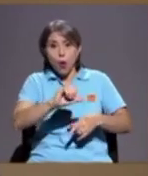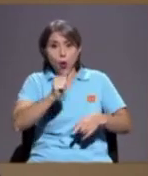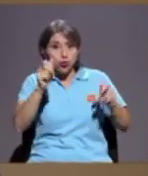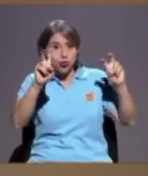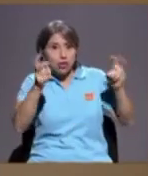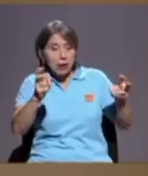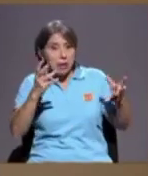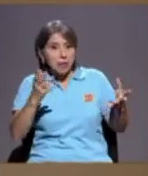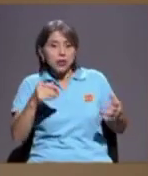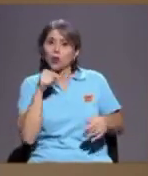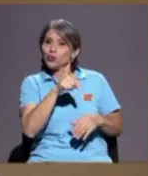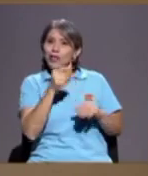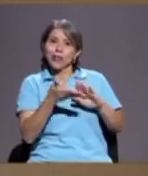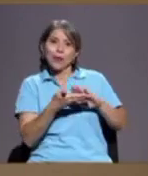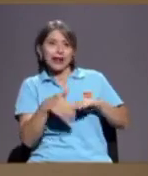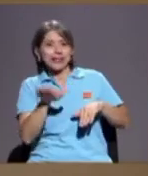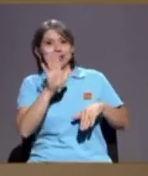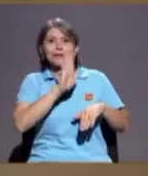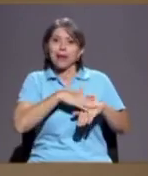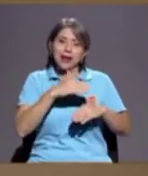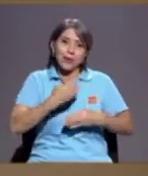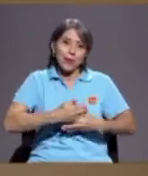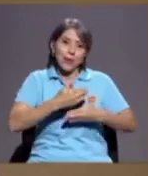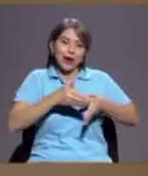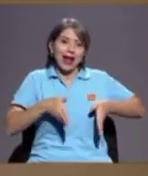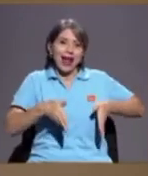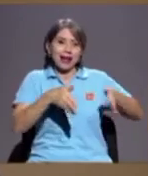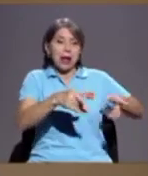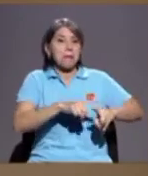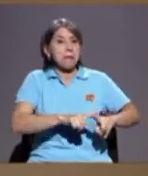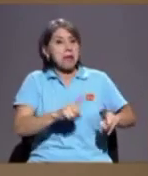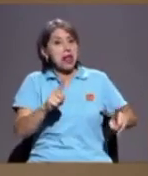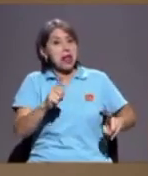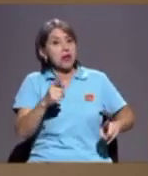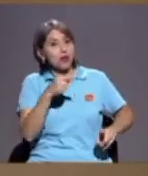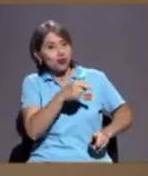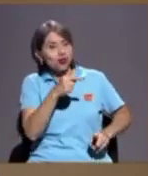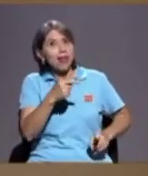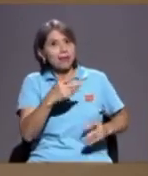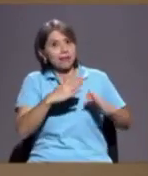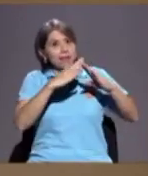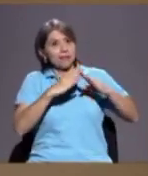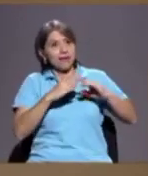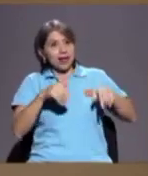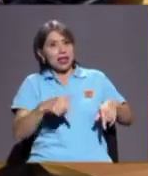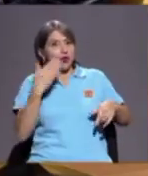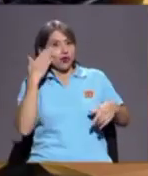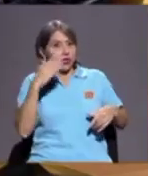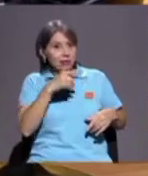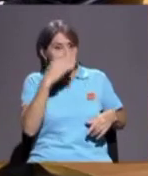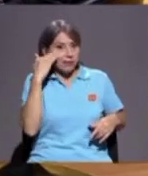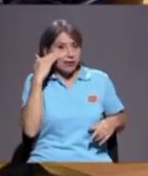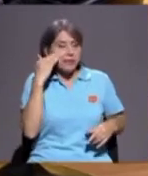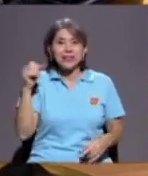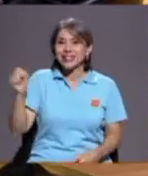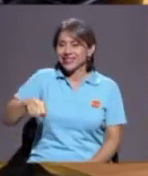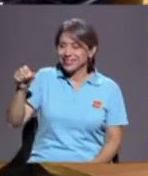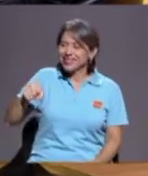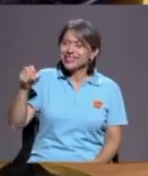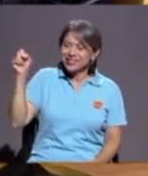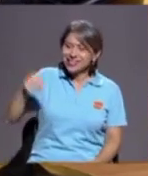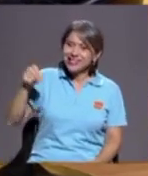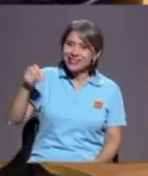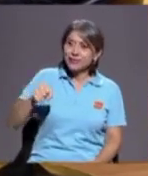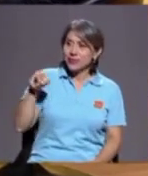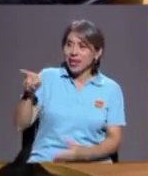en vialidad ni en cosas de esas, pero usted vive en este país, no sé si... Sí, claro que sí. Es